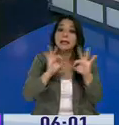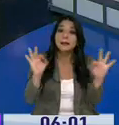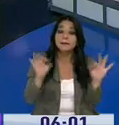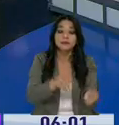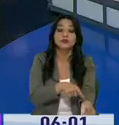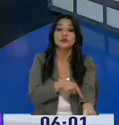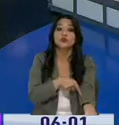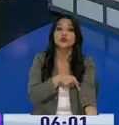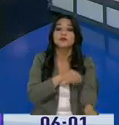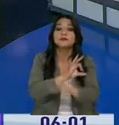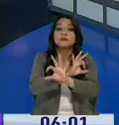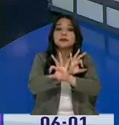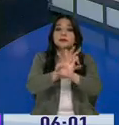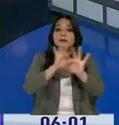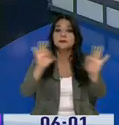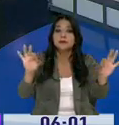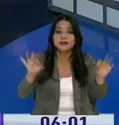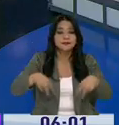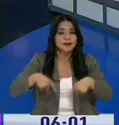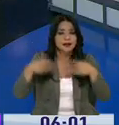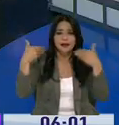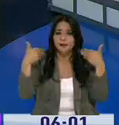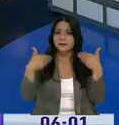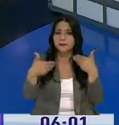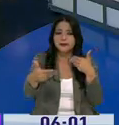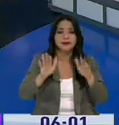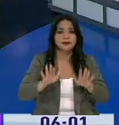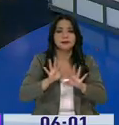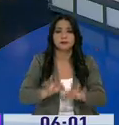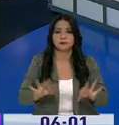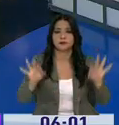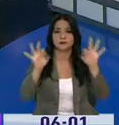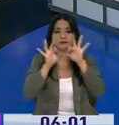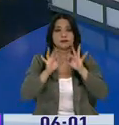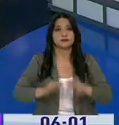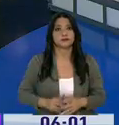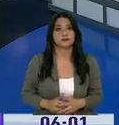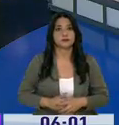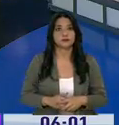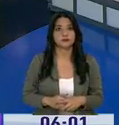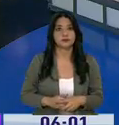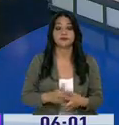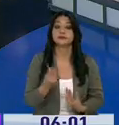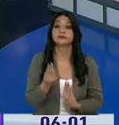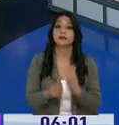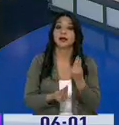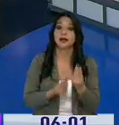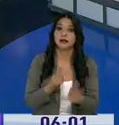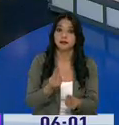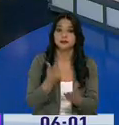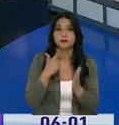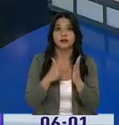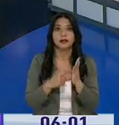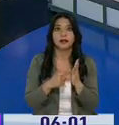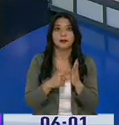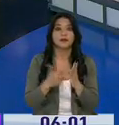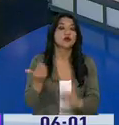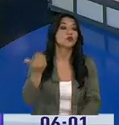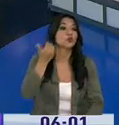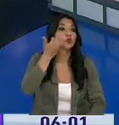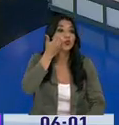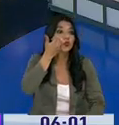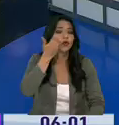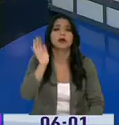de limpieza. Eso sí, evidentemente, usted lo que tiene que tratar de hacer es evitarnos darnos los famosos besitos,